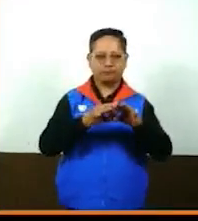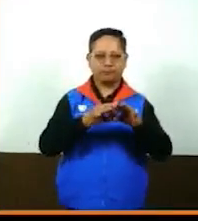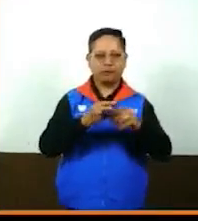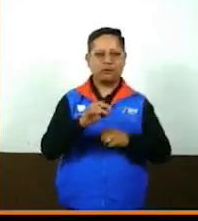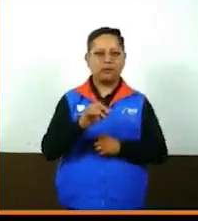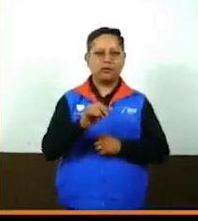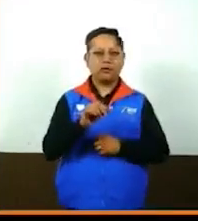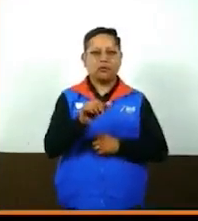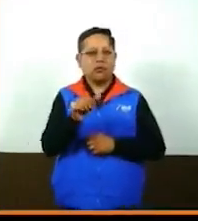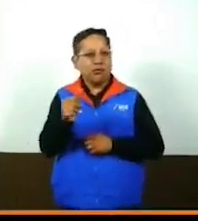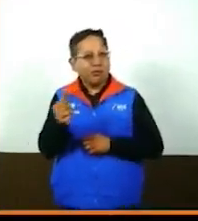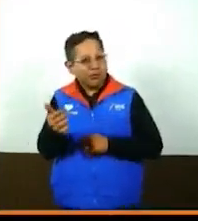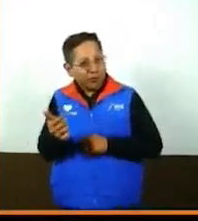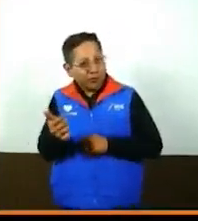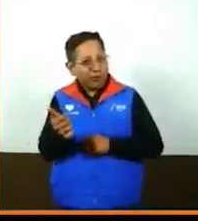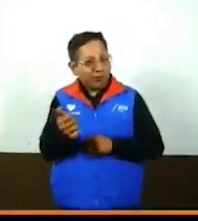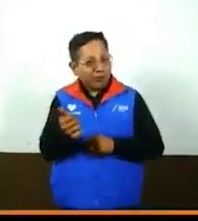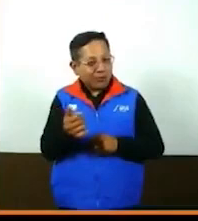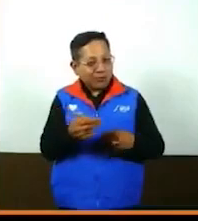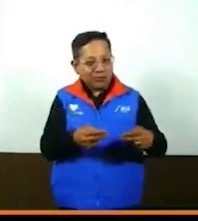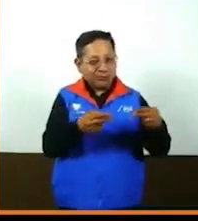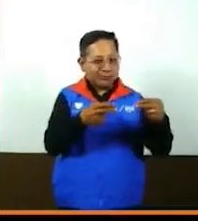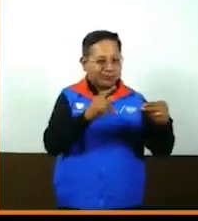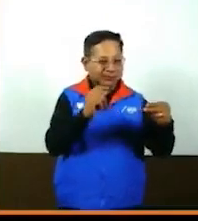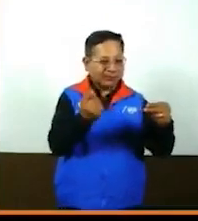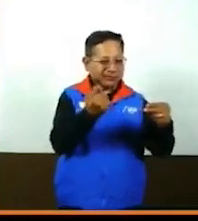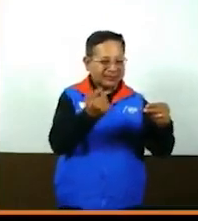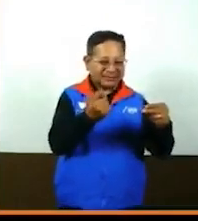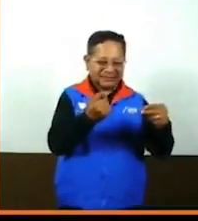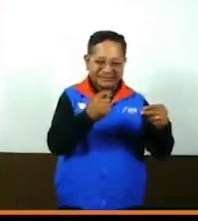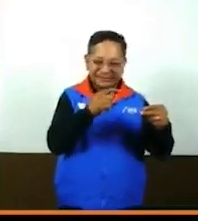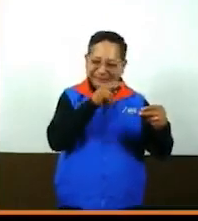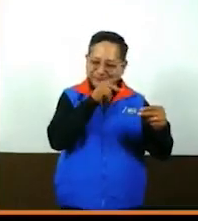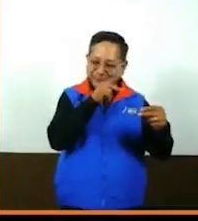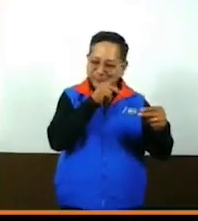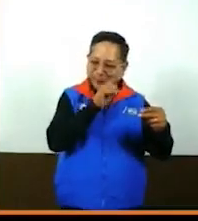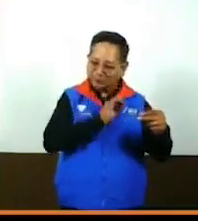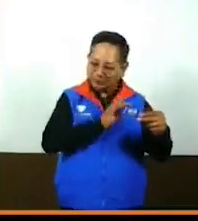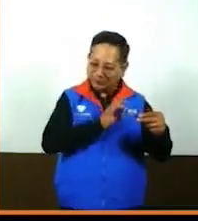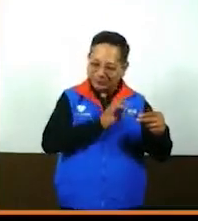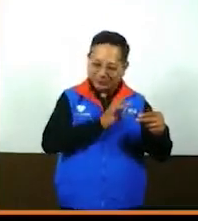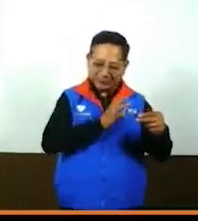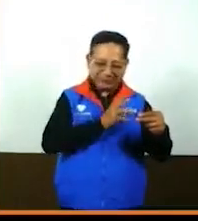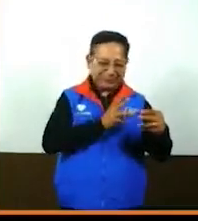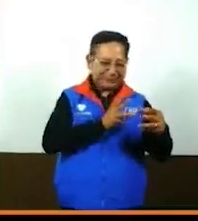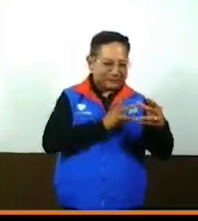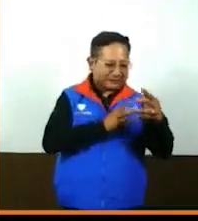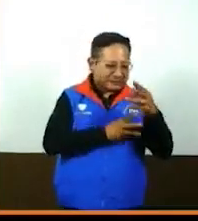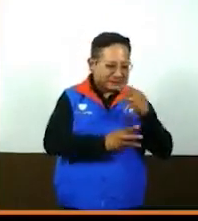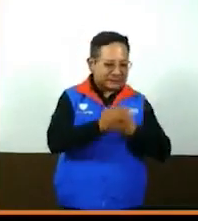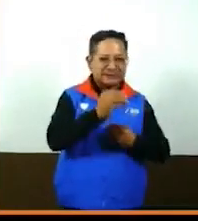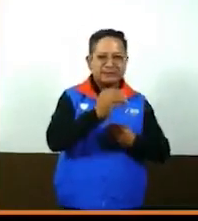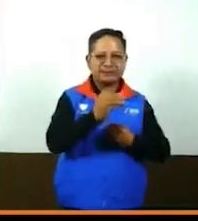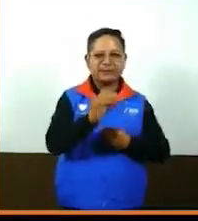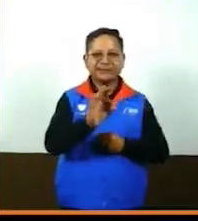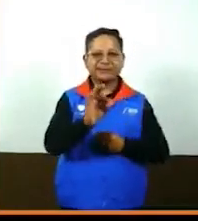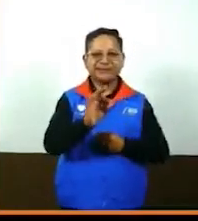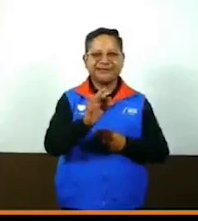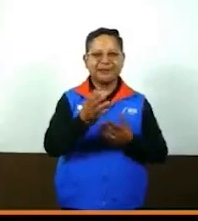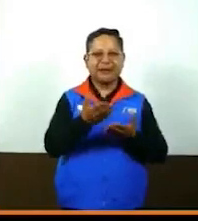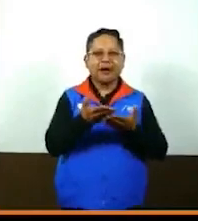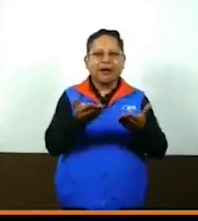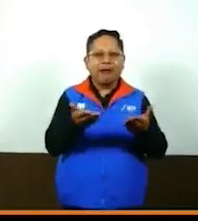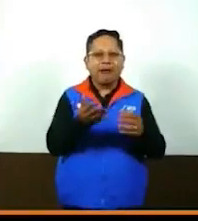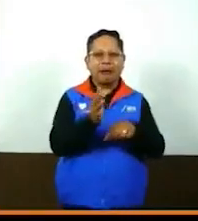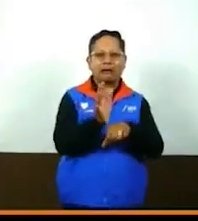por supuesto hay otras en donde la tecnología pues siempre nos pone a temblar ese miedo de la sustitución, ¿no? De las películas que estamos viendo